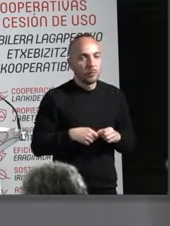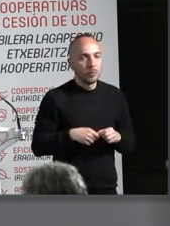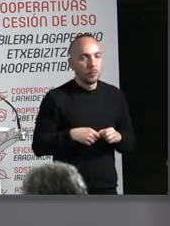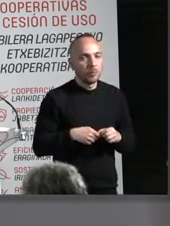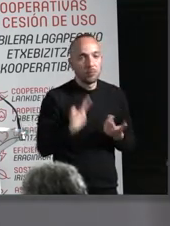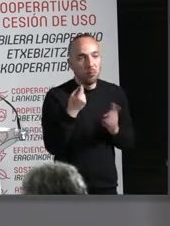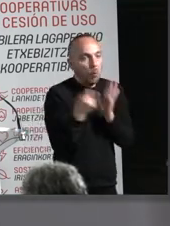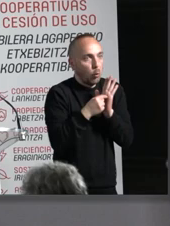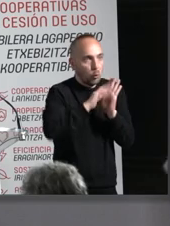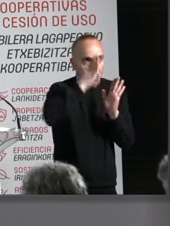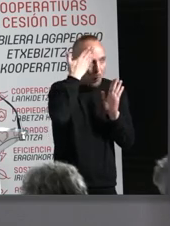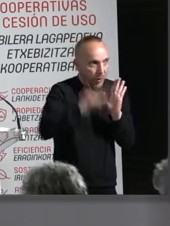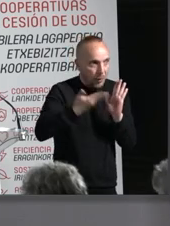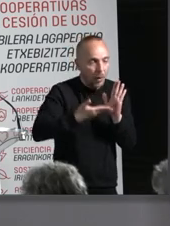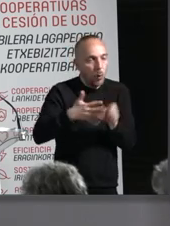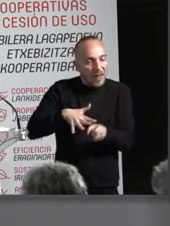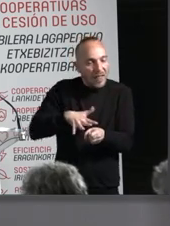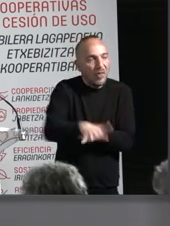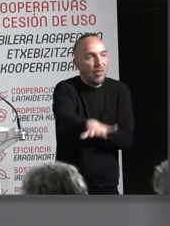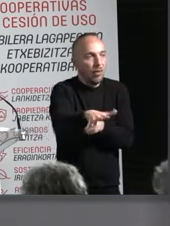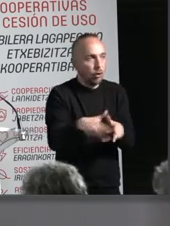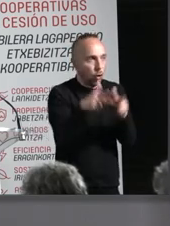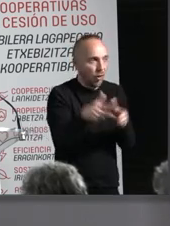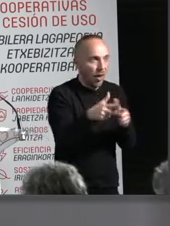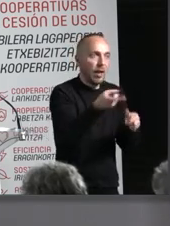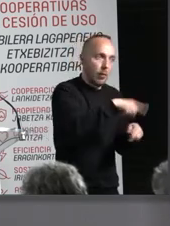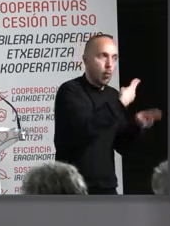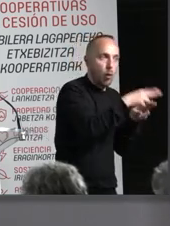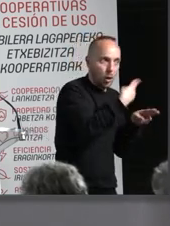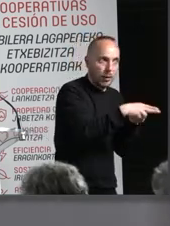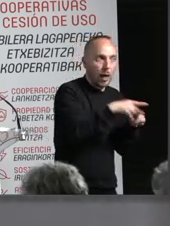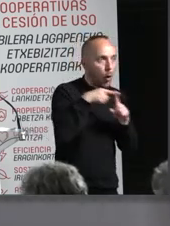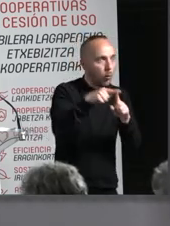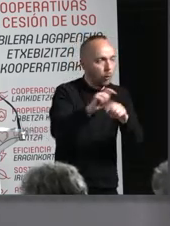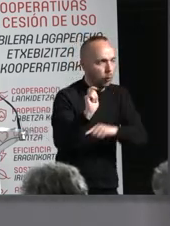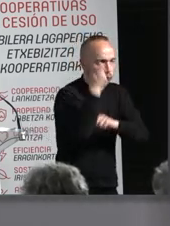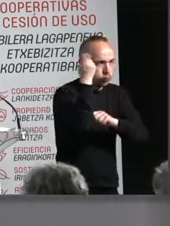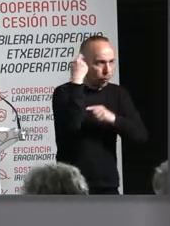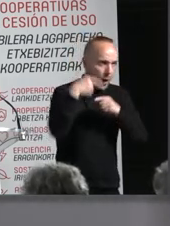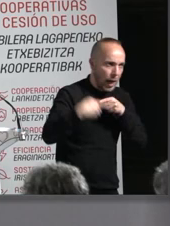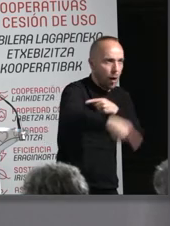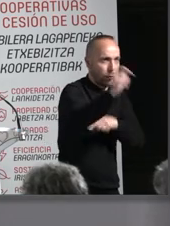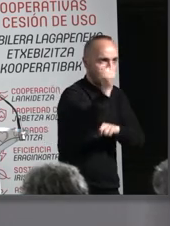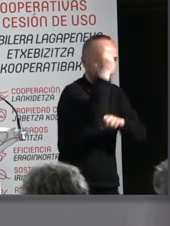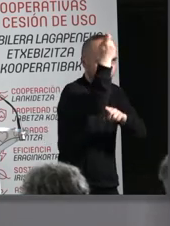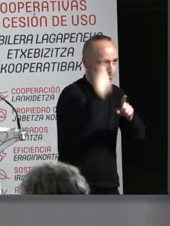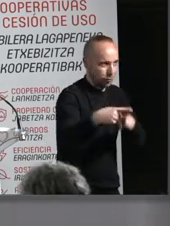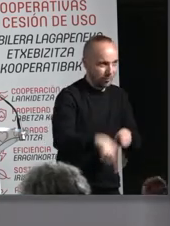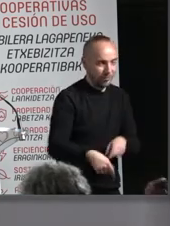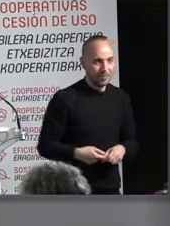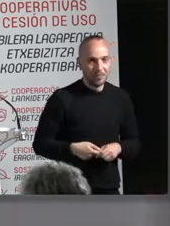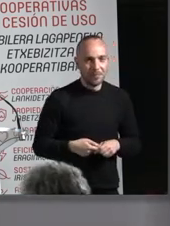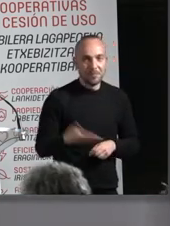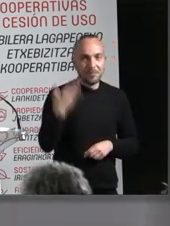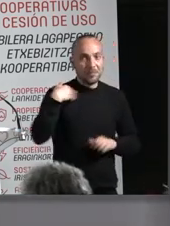como decíamos, que es la incidencia social y política, ¿no? Unidad política para llegar lejos. Decir que esto comenzamos